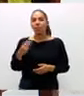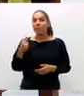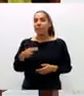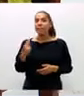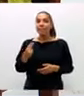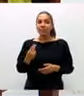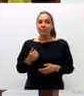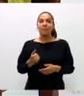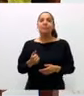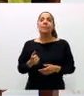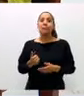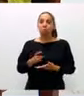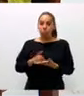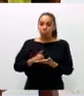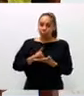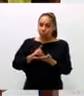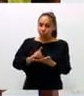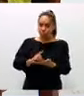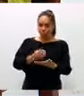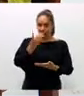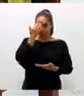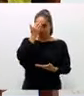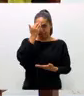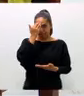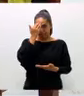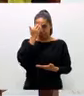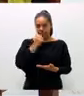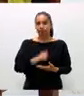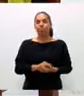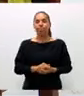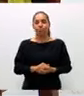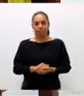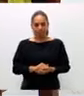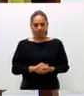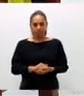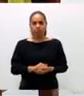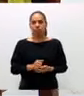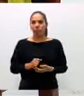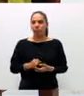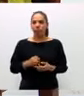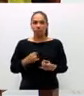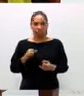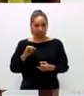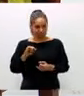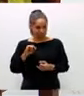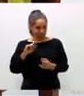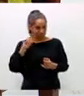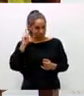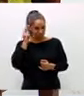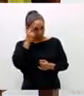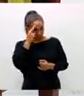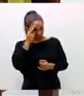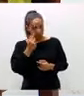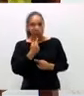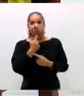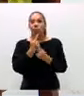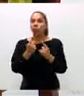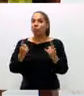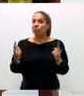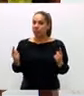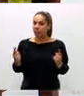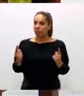el enfoque de derechos. Entonces, ellas y ellos también tienen derecho a un buen trato, derecho a un apoyo, a